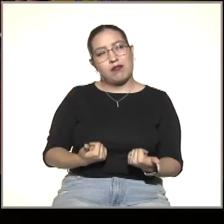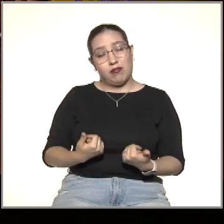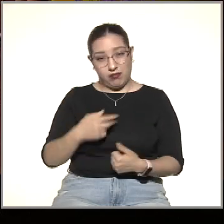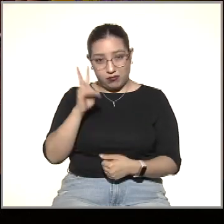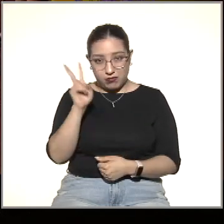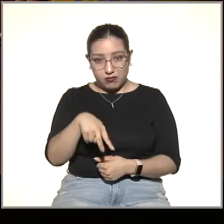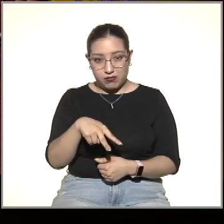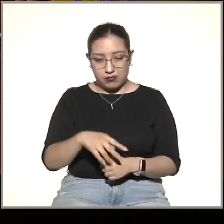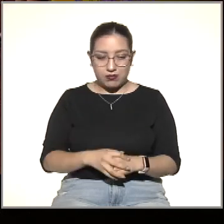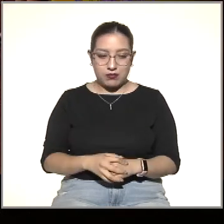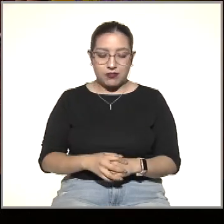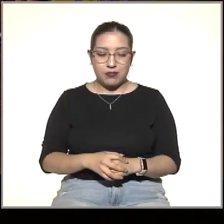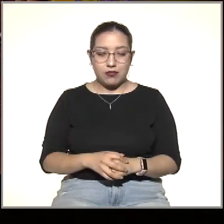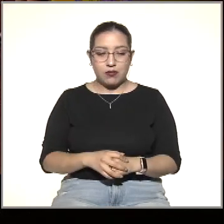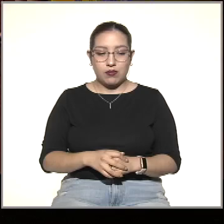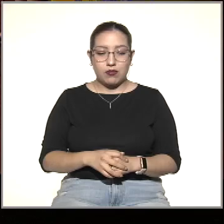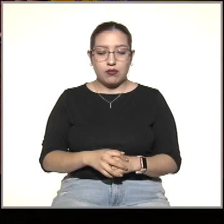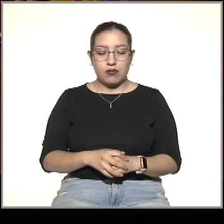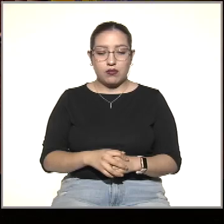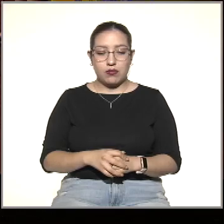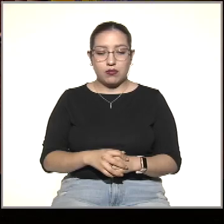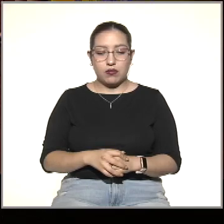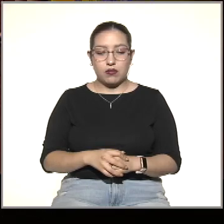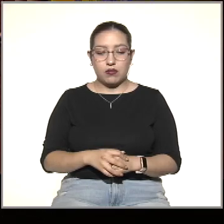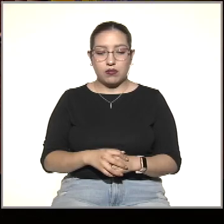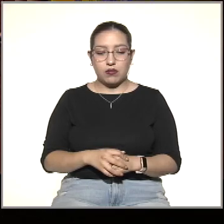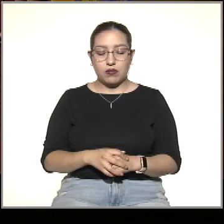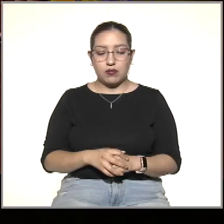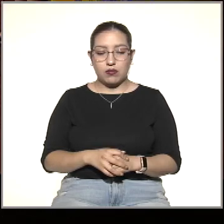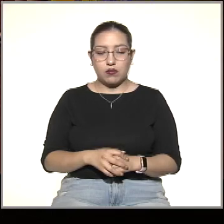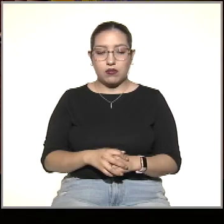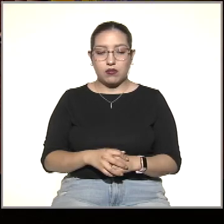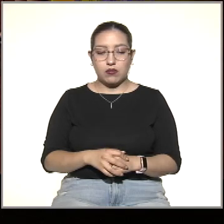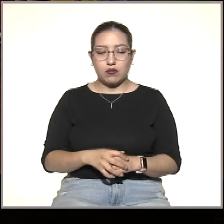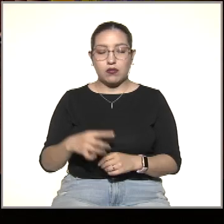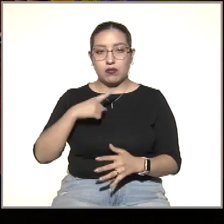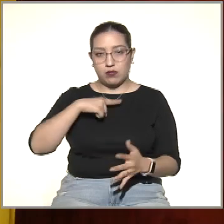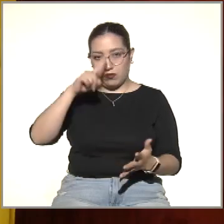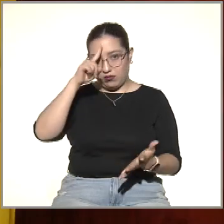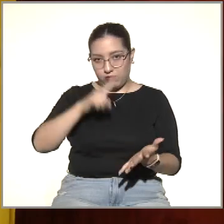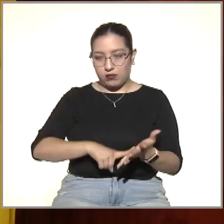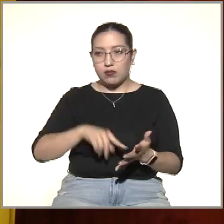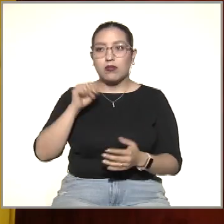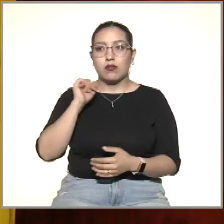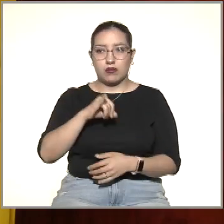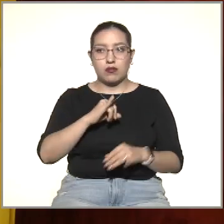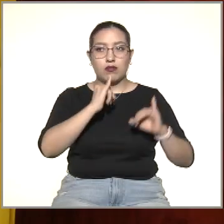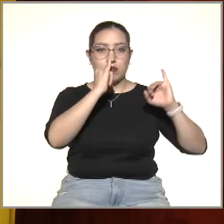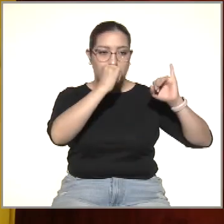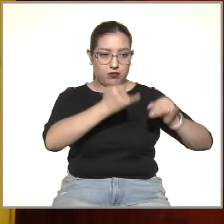eso, Valeria? Creo que sí hay muchas diferencias individuales.